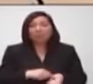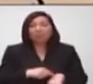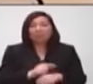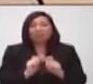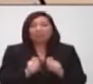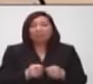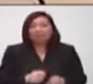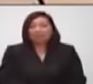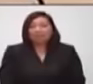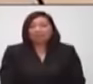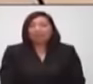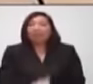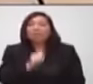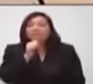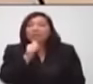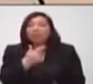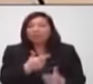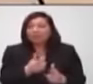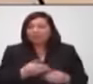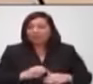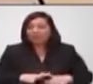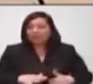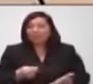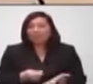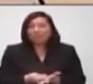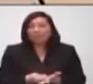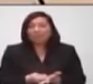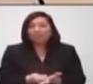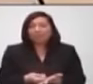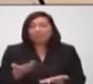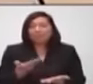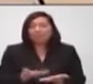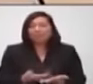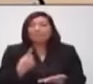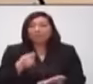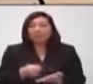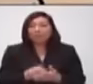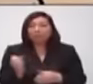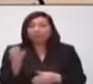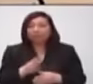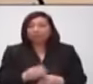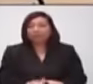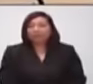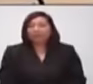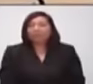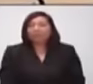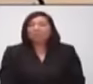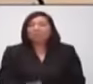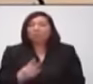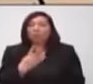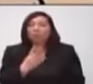entrega y por falta de liberación de área de terreno, mayores costos por pagos de compensación para la reubicación de pobladores titulares por un